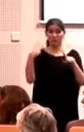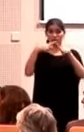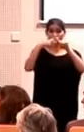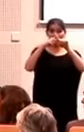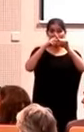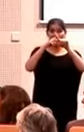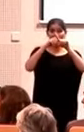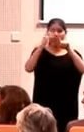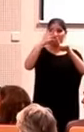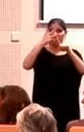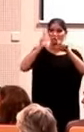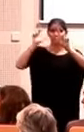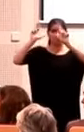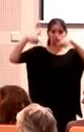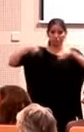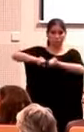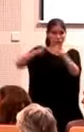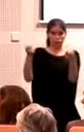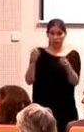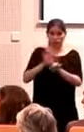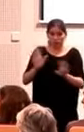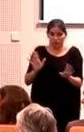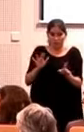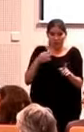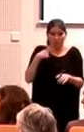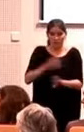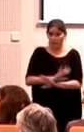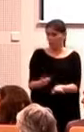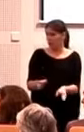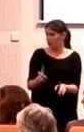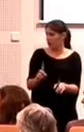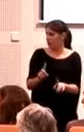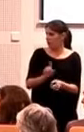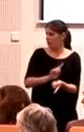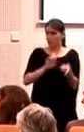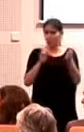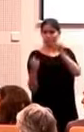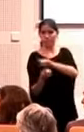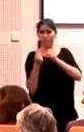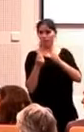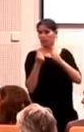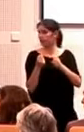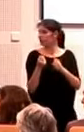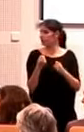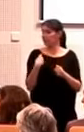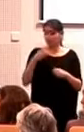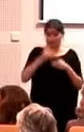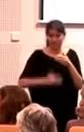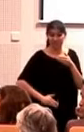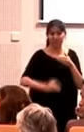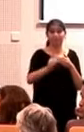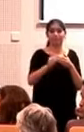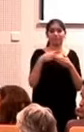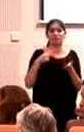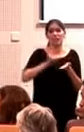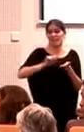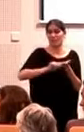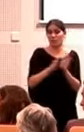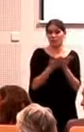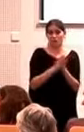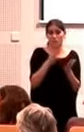sea, ahí son conceptos que ya se pierden. Y entonces a raíz de ahí, pues me dio por escribir un libro